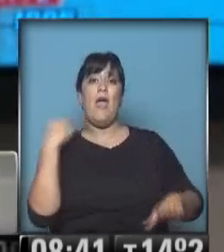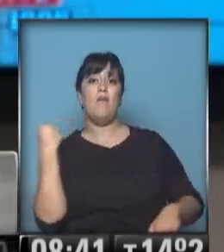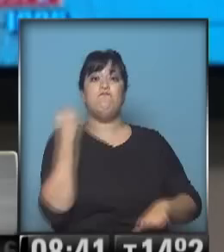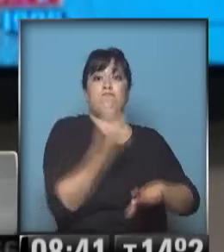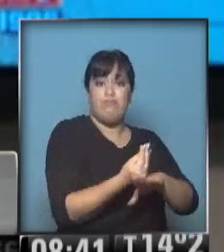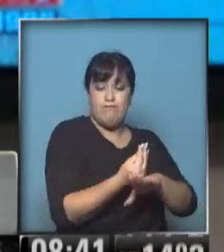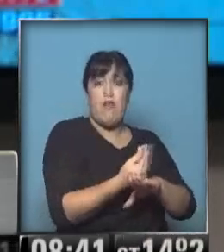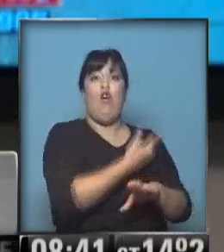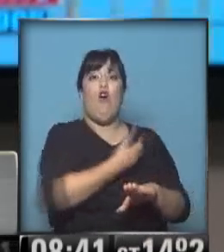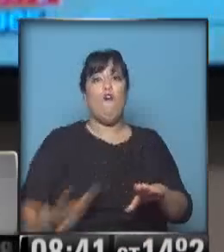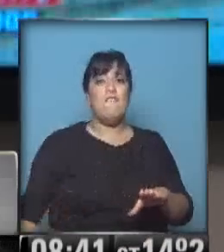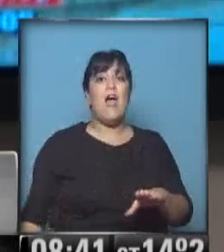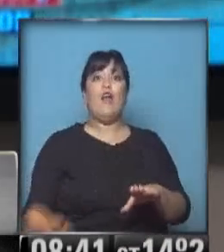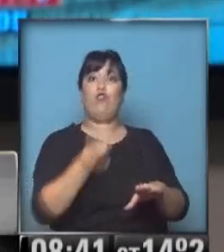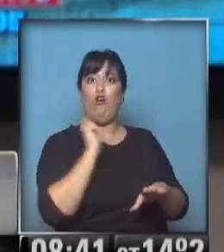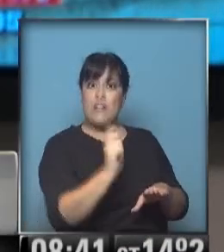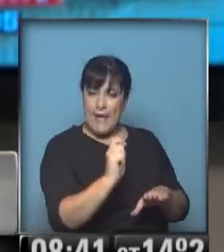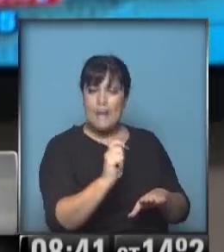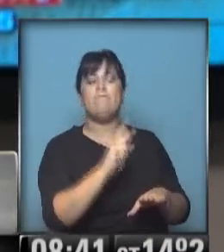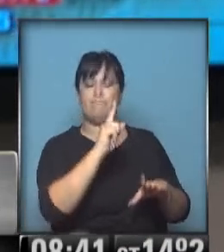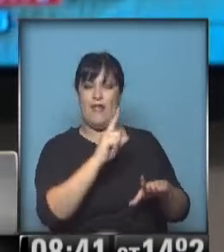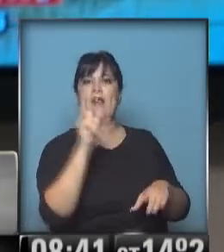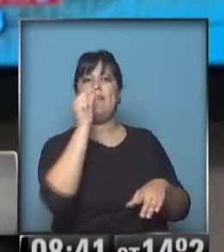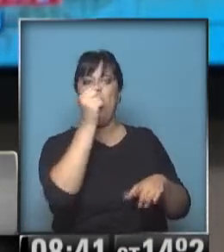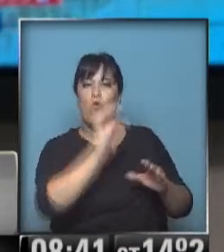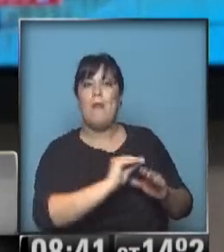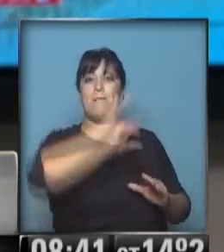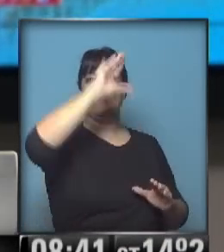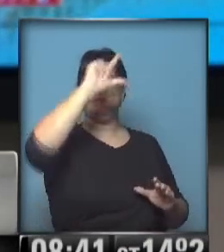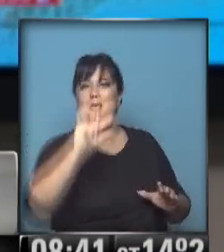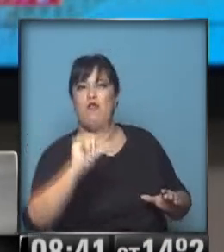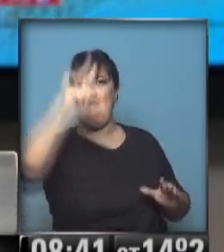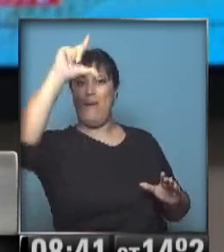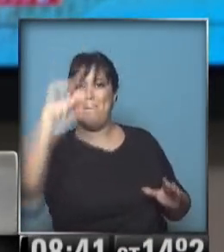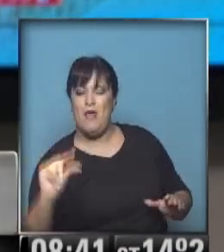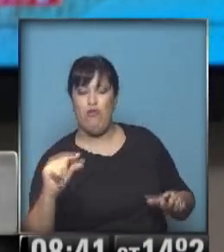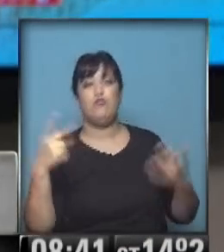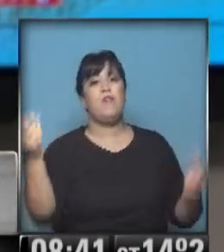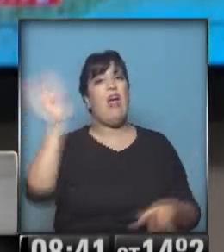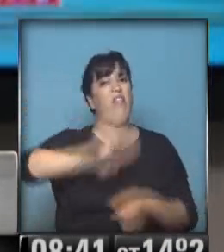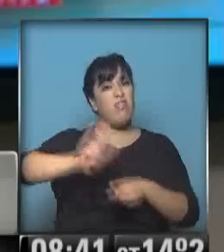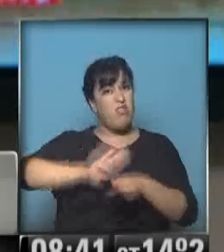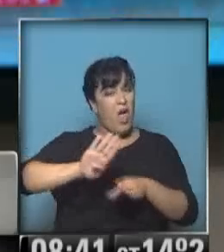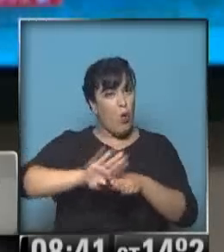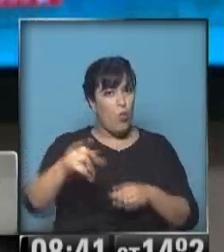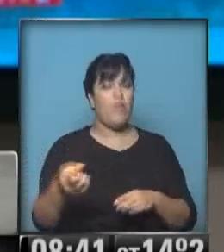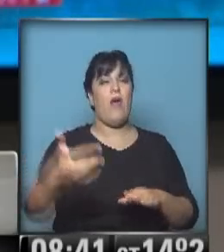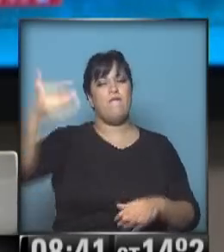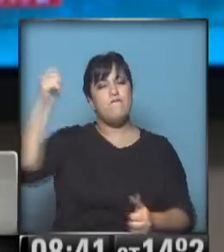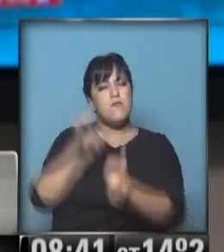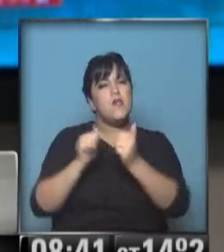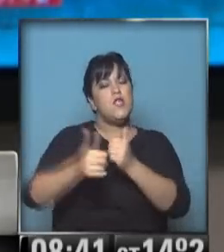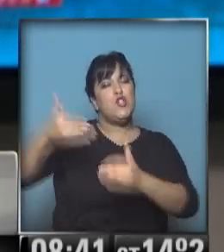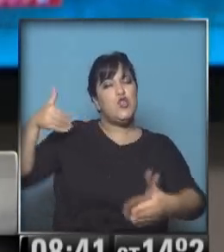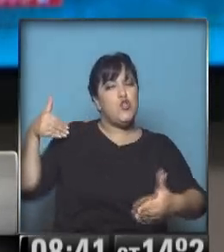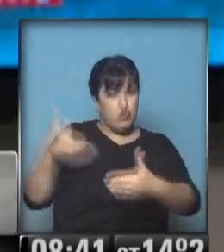gobiernos muy dependientes del capital extranjero es decir que la deuda ha sido y a través de este de esta de esta investigación se